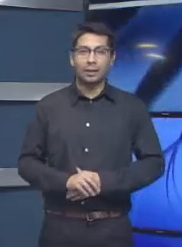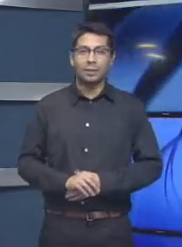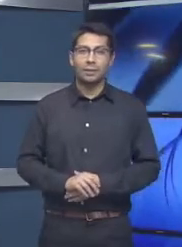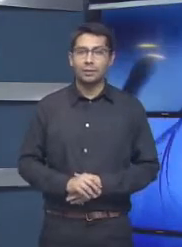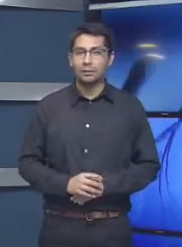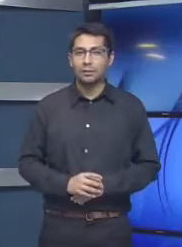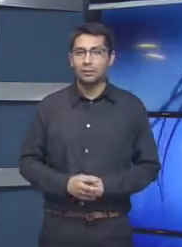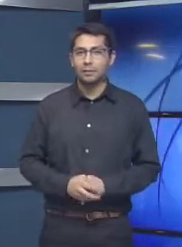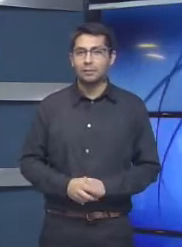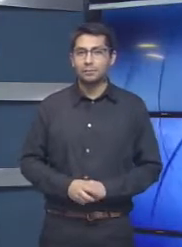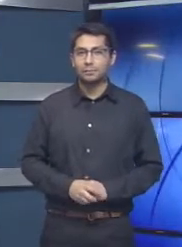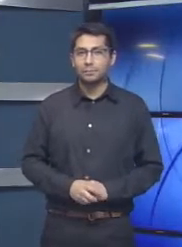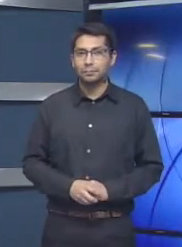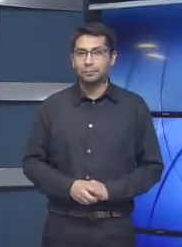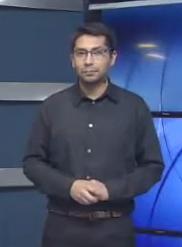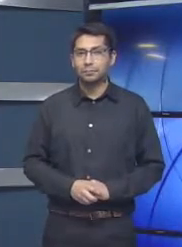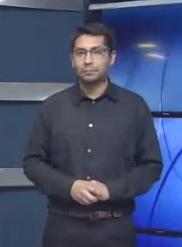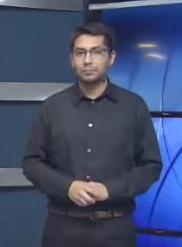ahora 36?